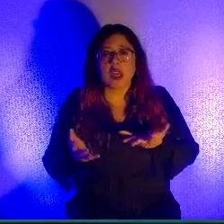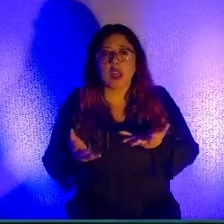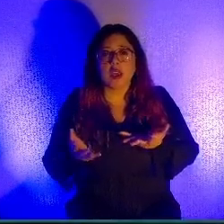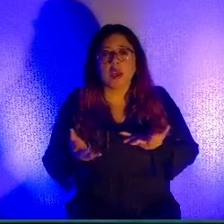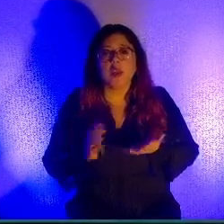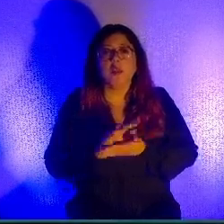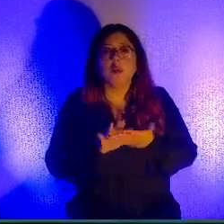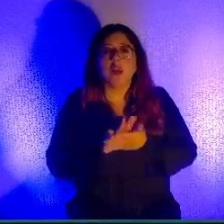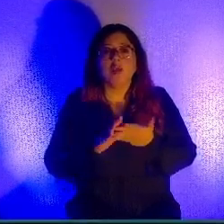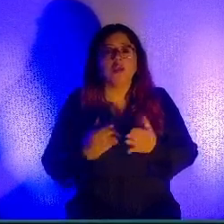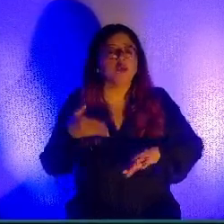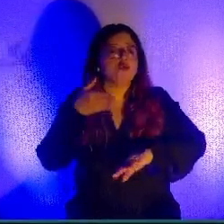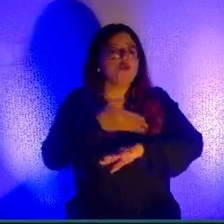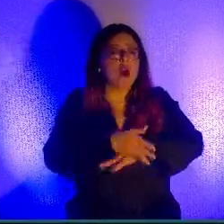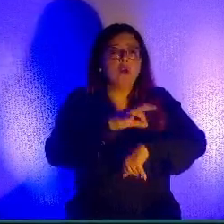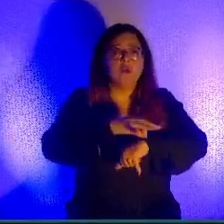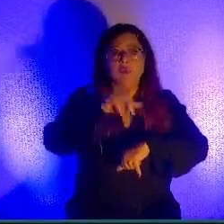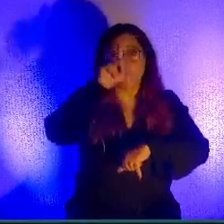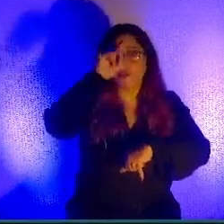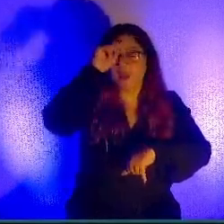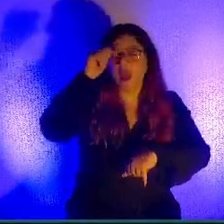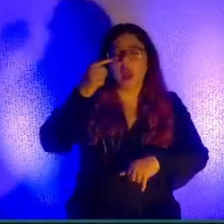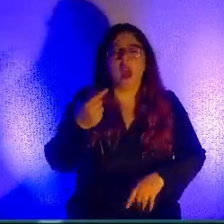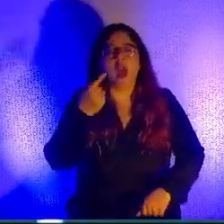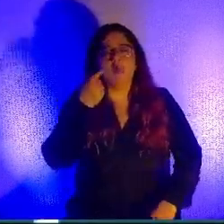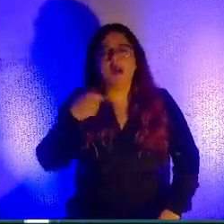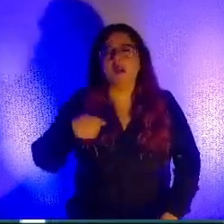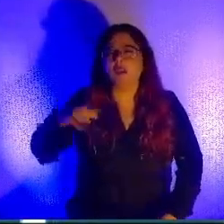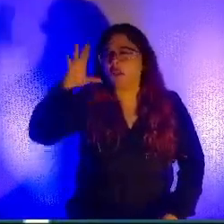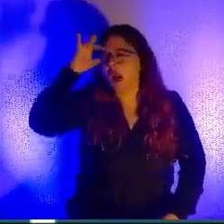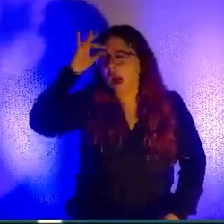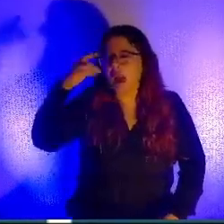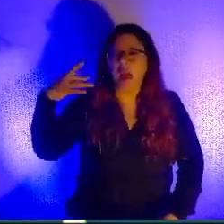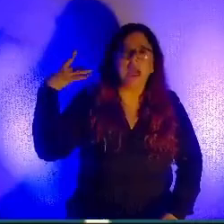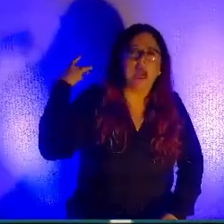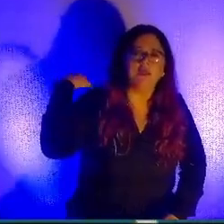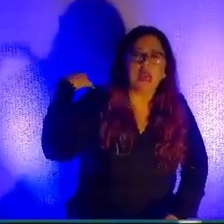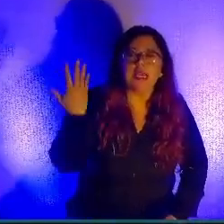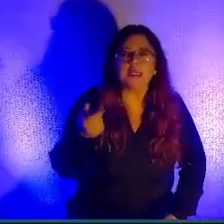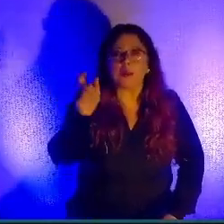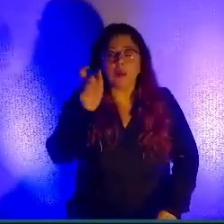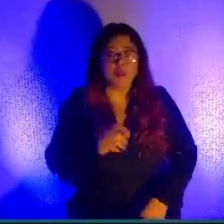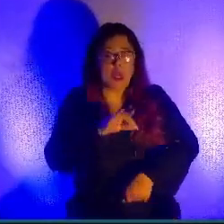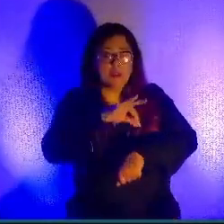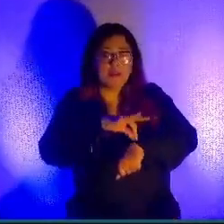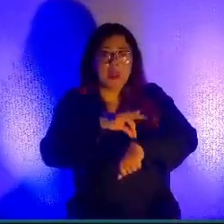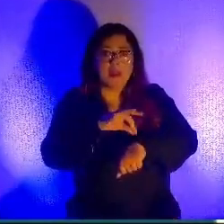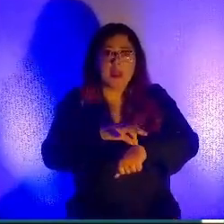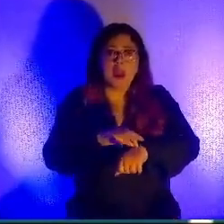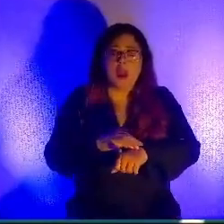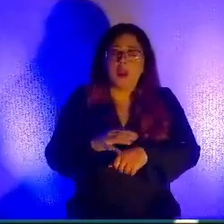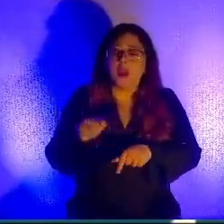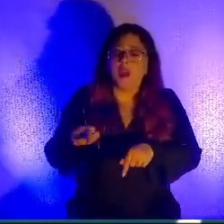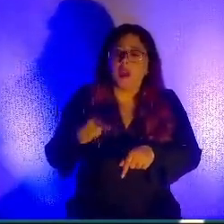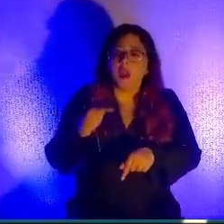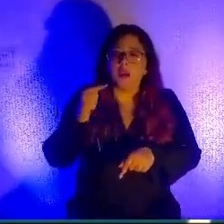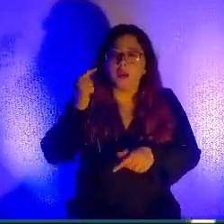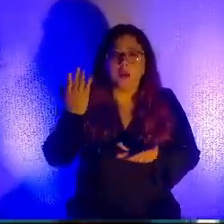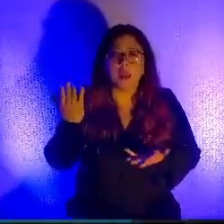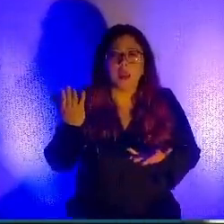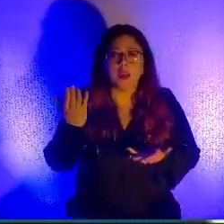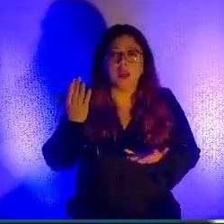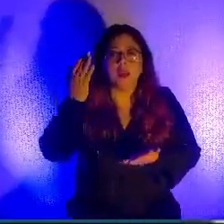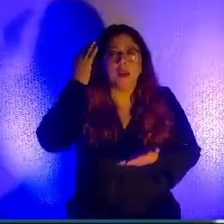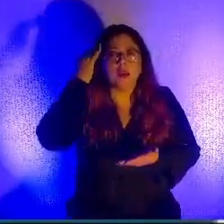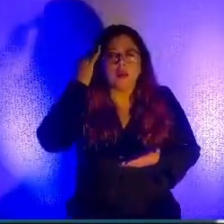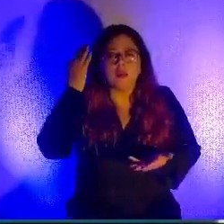para decir tu enfermedad estoy con dolor en mi espaldas mi cabeza un médico en su vida Toda va a tener de memoria by Heart